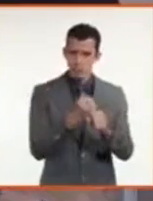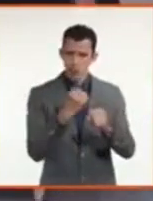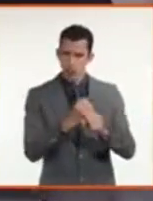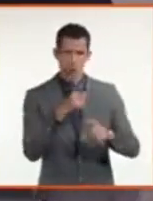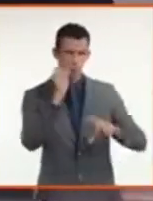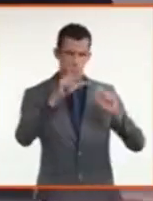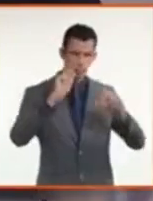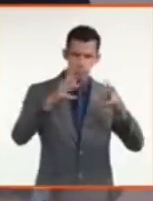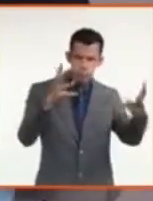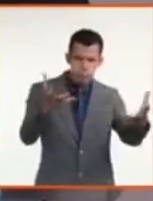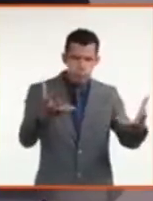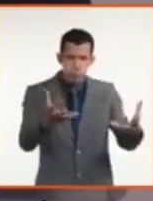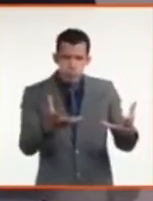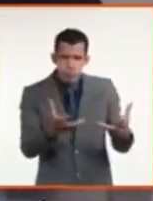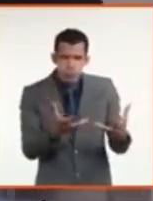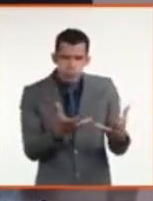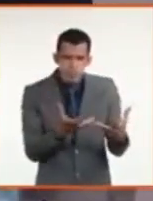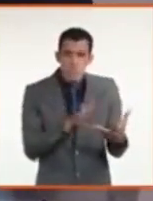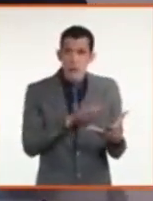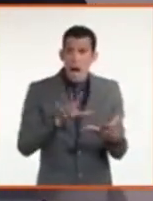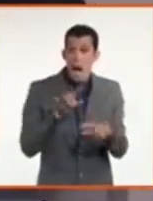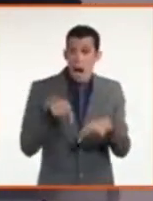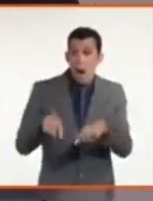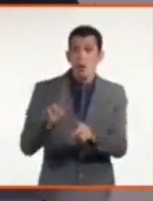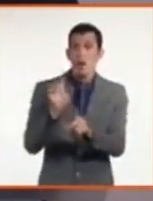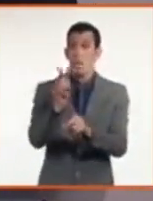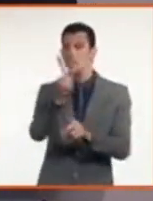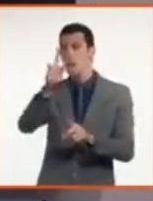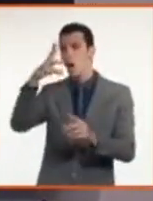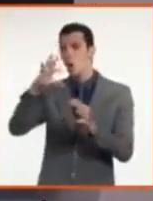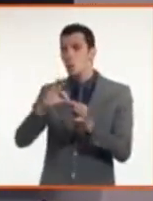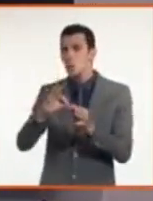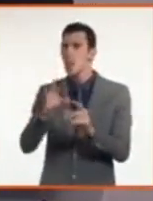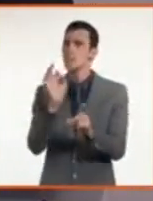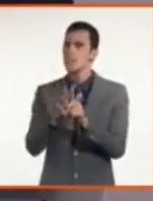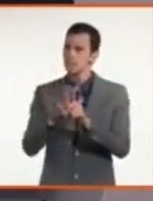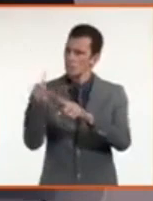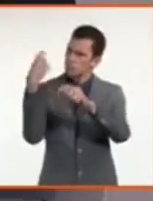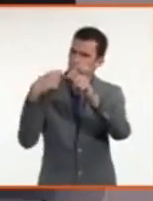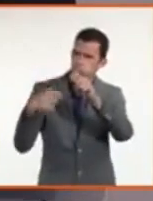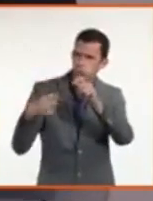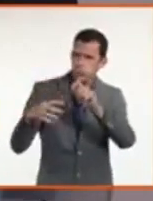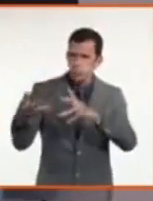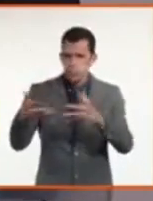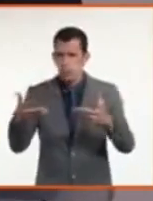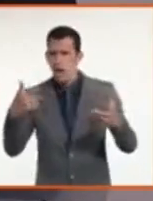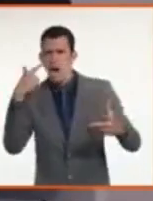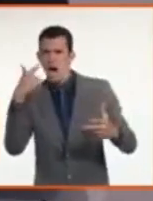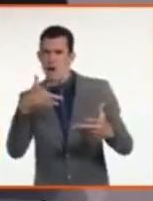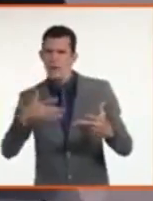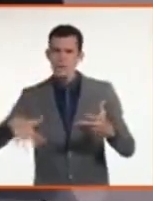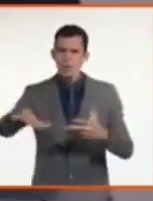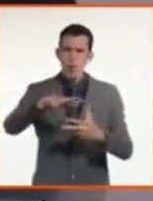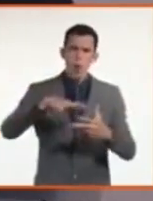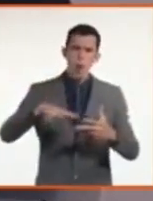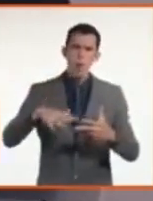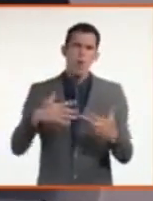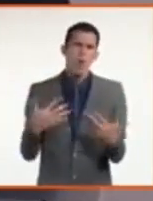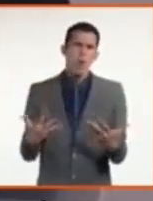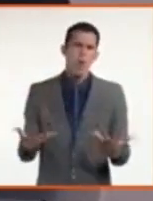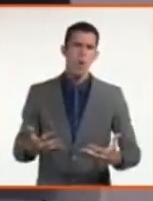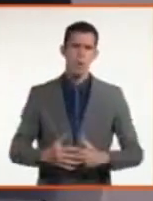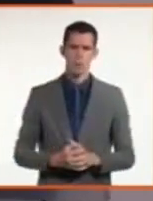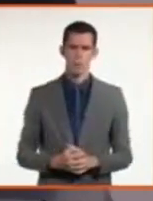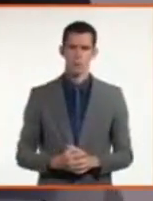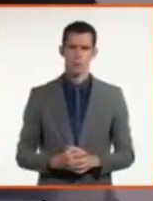mantener en monitoreo y vamos a tomar las medidas para que podamos ir avanzando en esta en esta en esta retoma del control